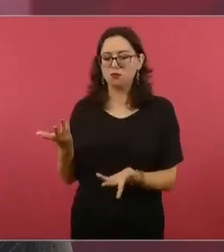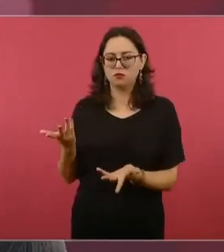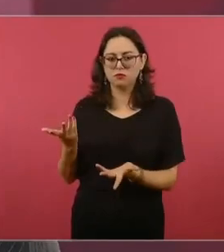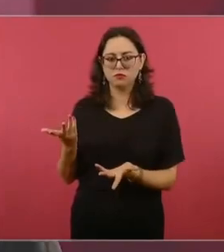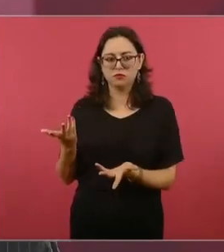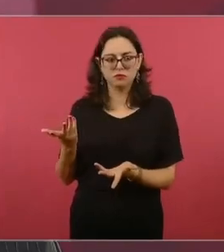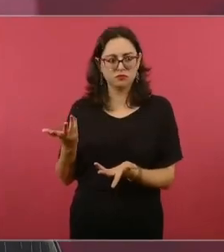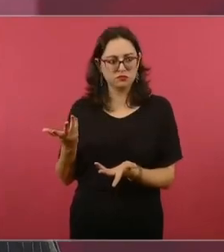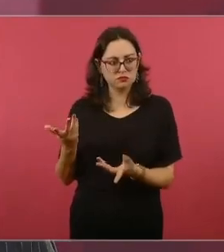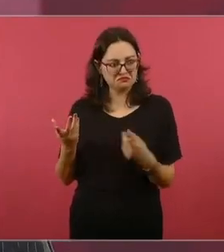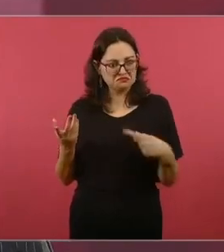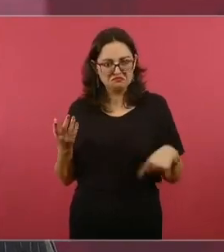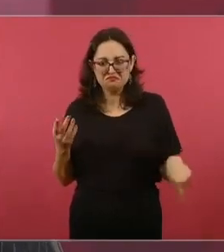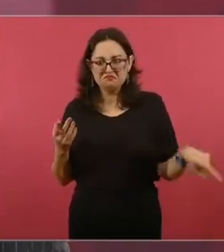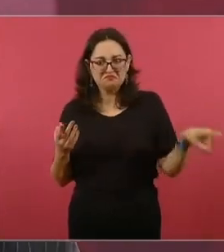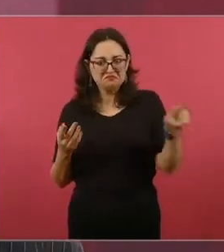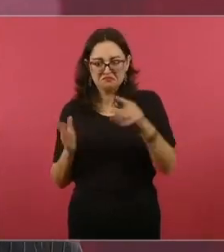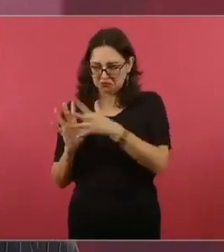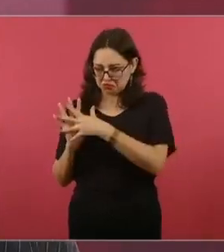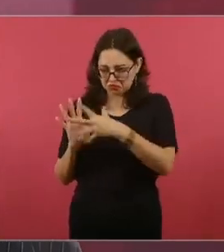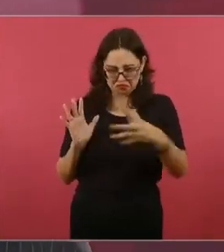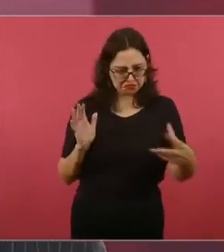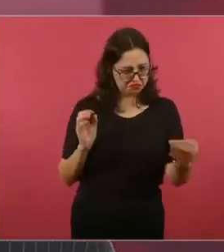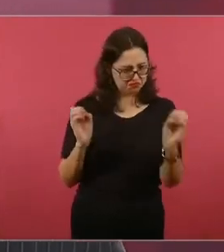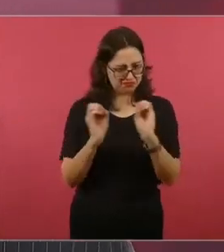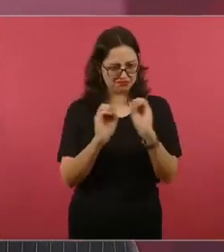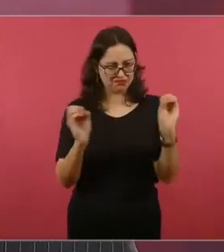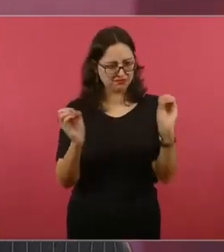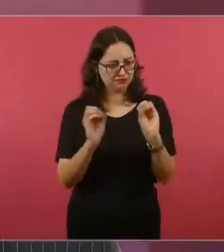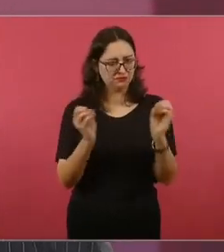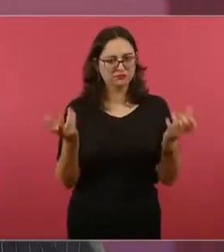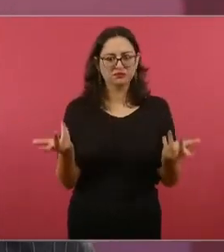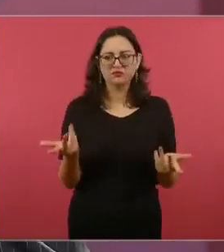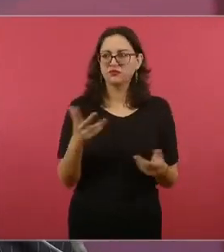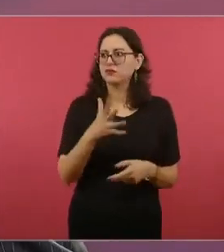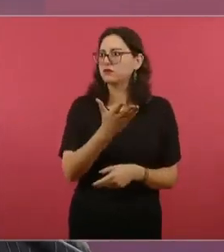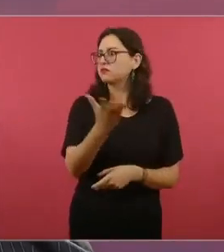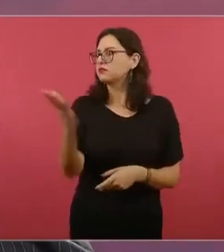¿Dónde está el principio del amor al prójimo?